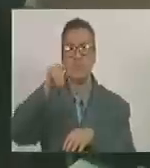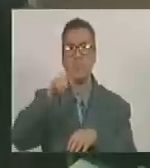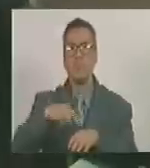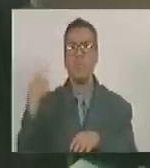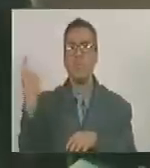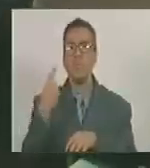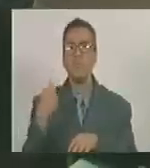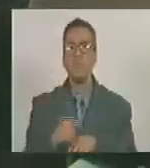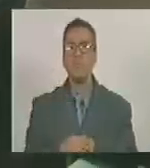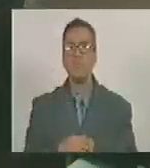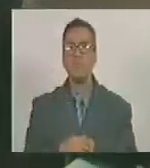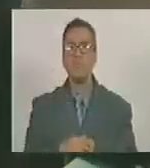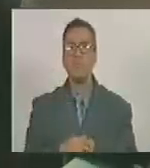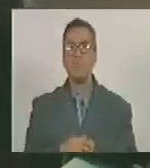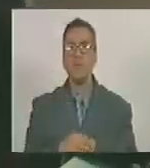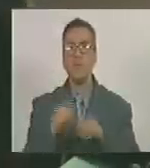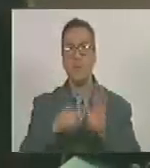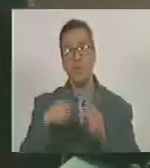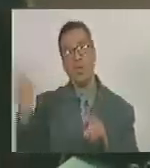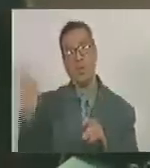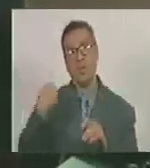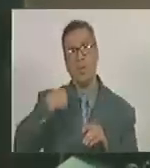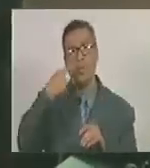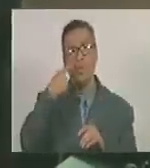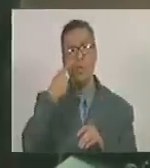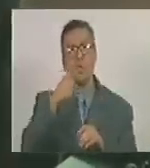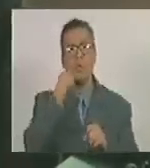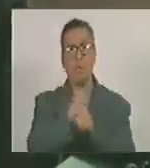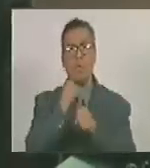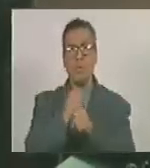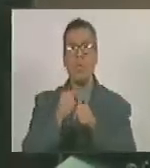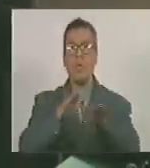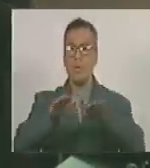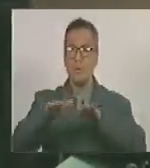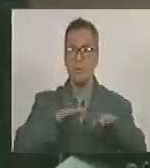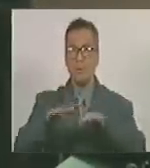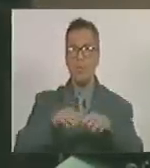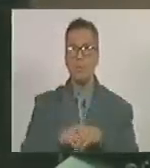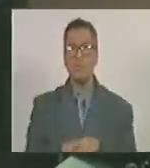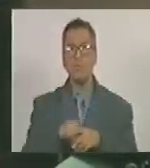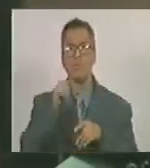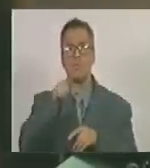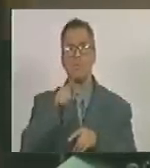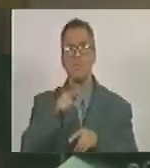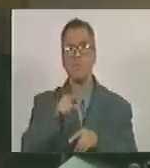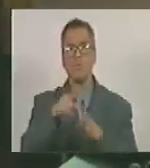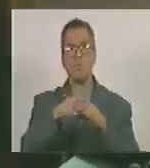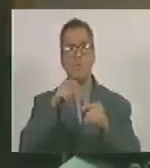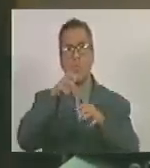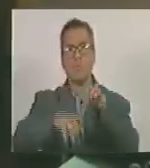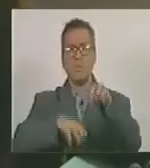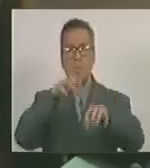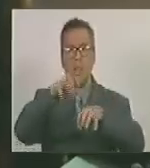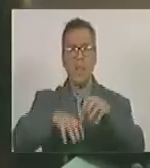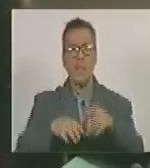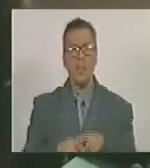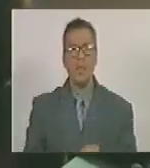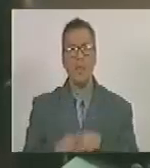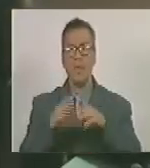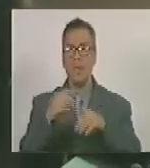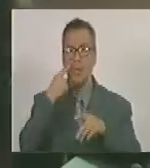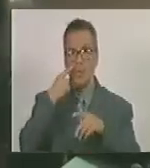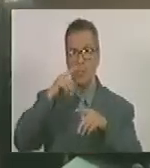Caracas, no lo sé. Yo vengo del interior del país. Trabajo en Cojedes. Ahí veo a los campesinos